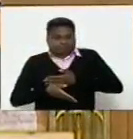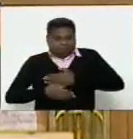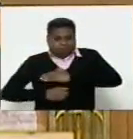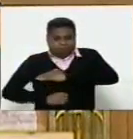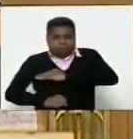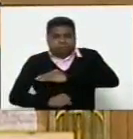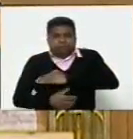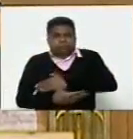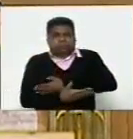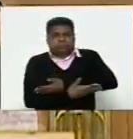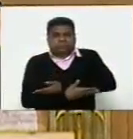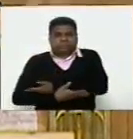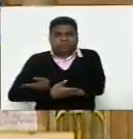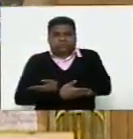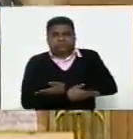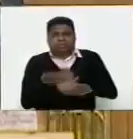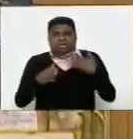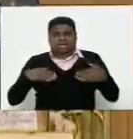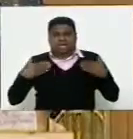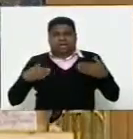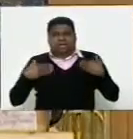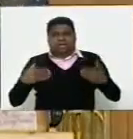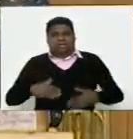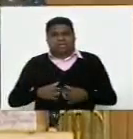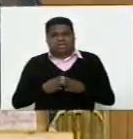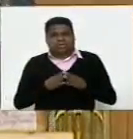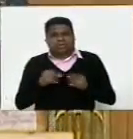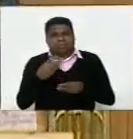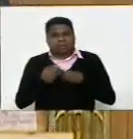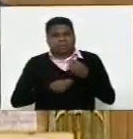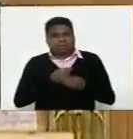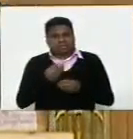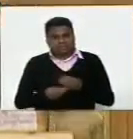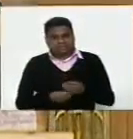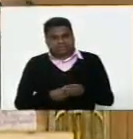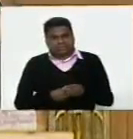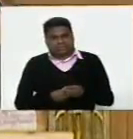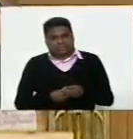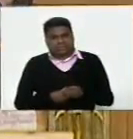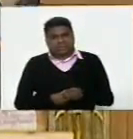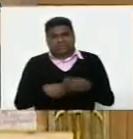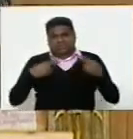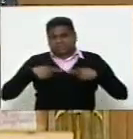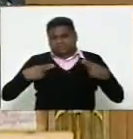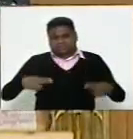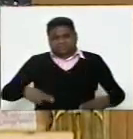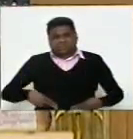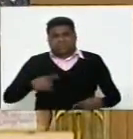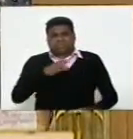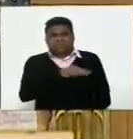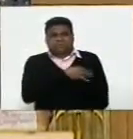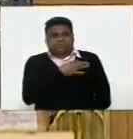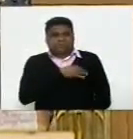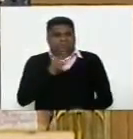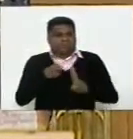plena, en felicidad, en alegría, en armonía, para garantizar una humanidad, una sociedad en